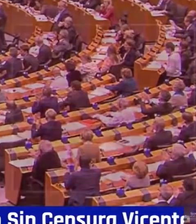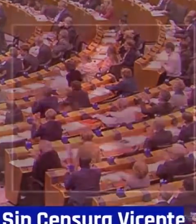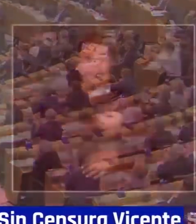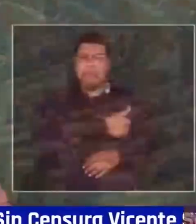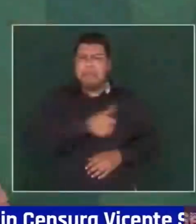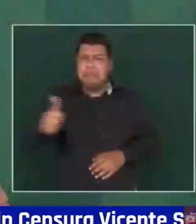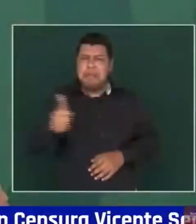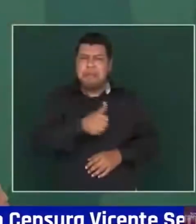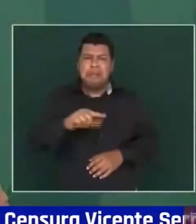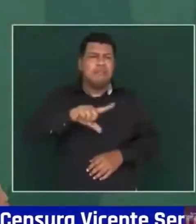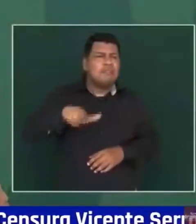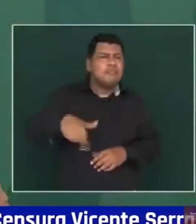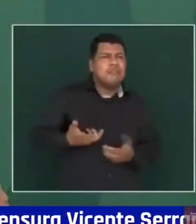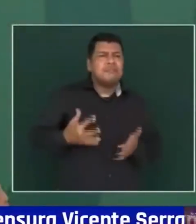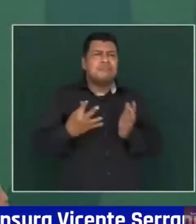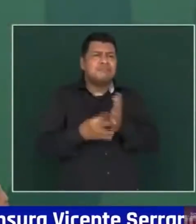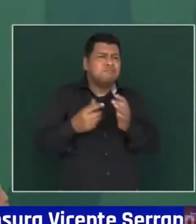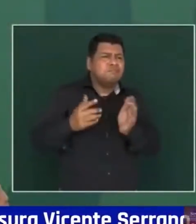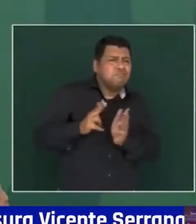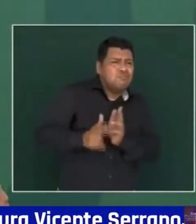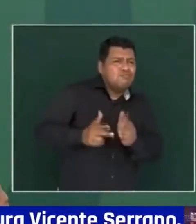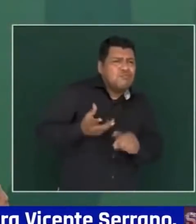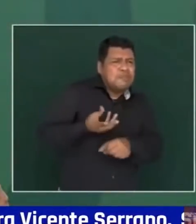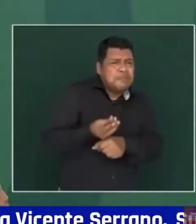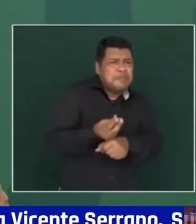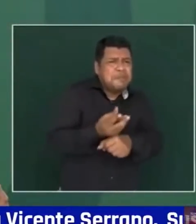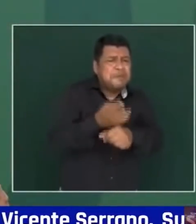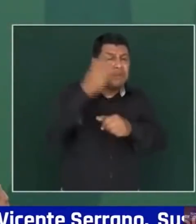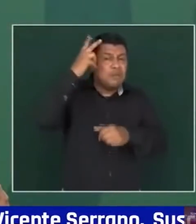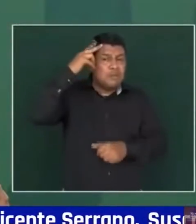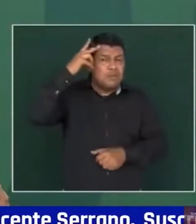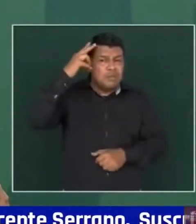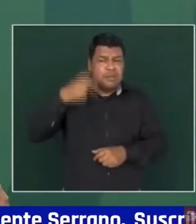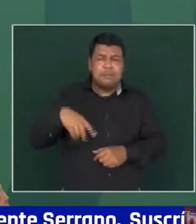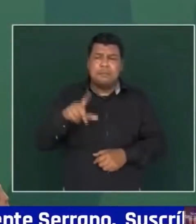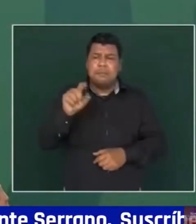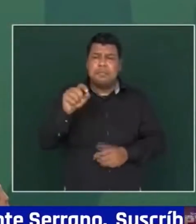México y al cumplirlo, es decir, no nomás declararlo, sino cumplirlo,